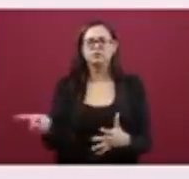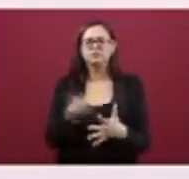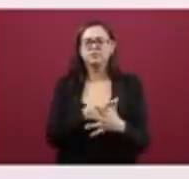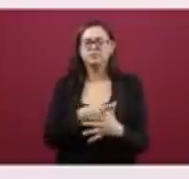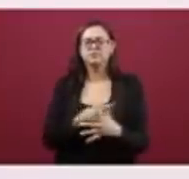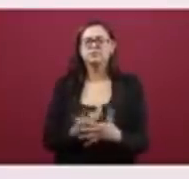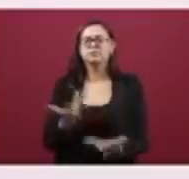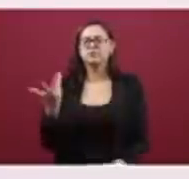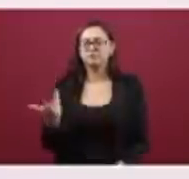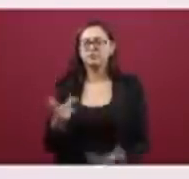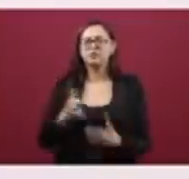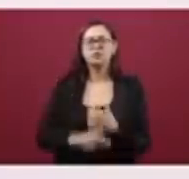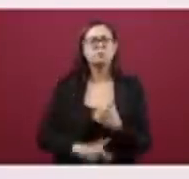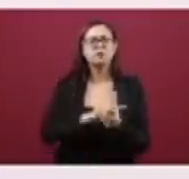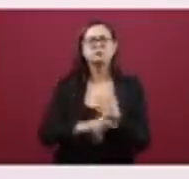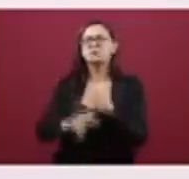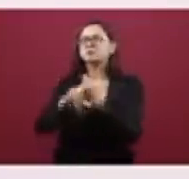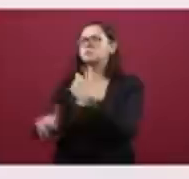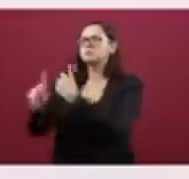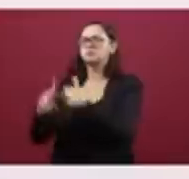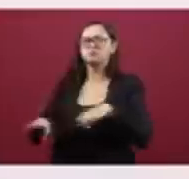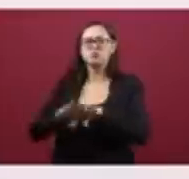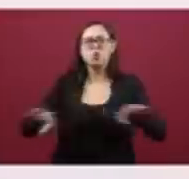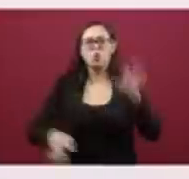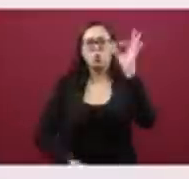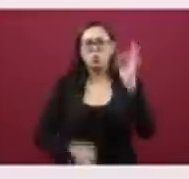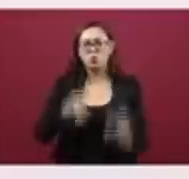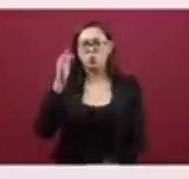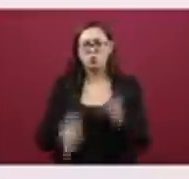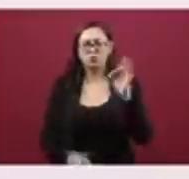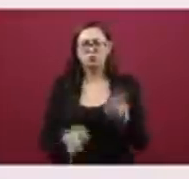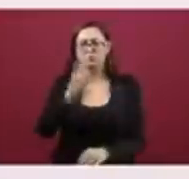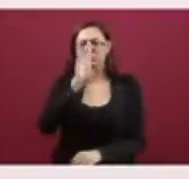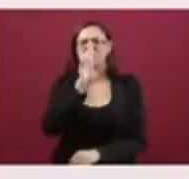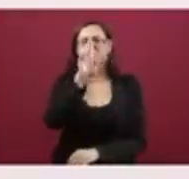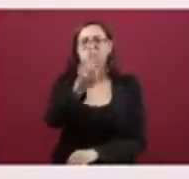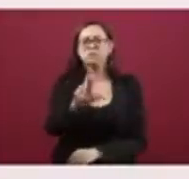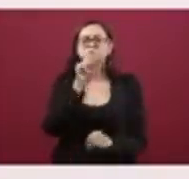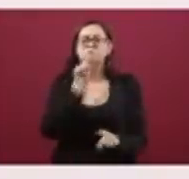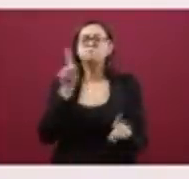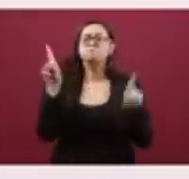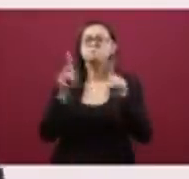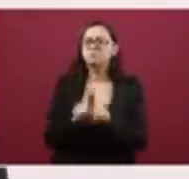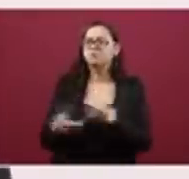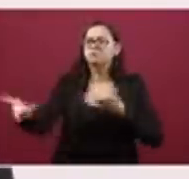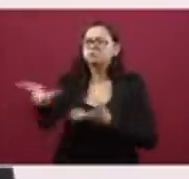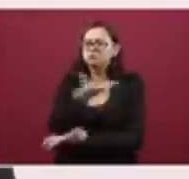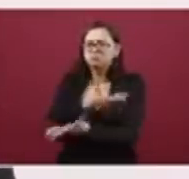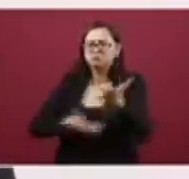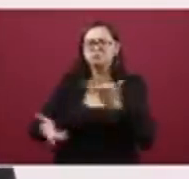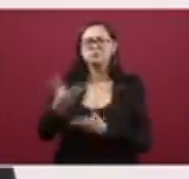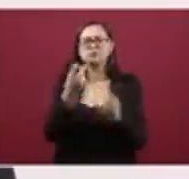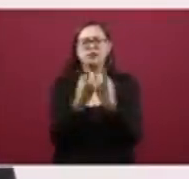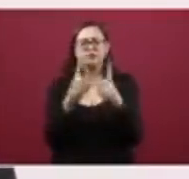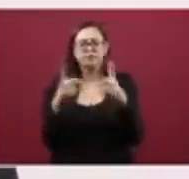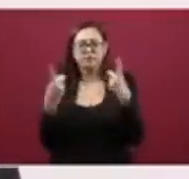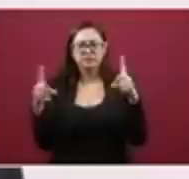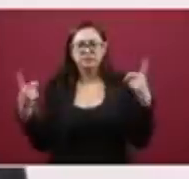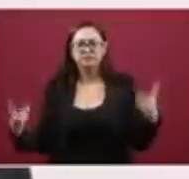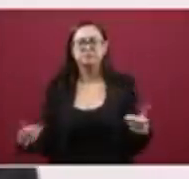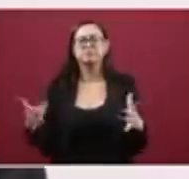jurídica de los estados cooperación internacional para el desarrollo respeto